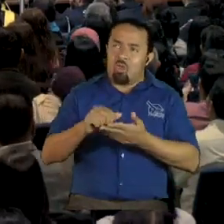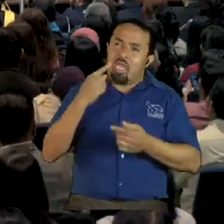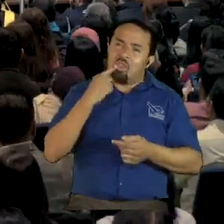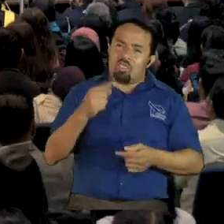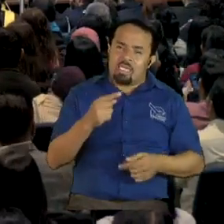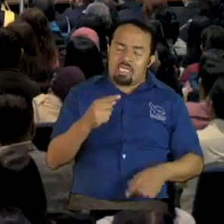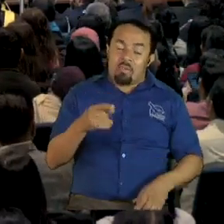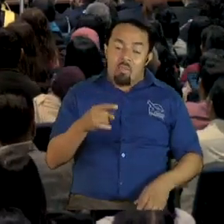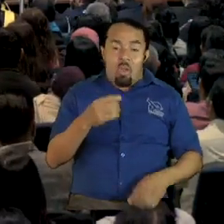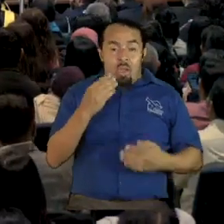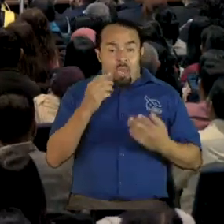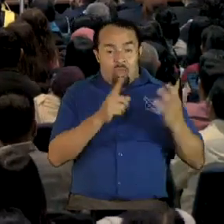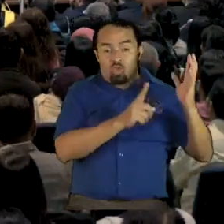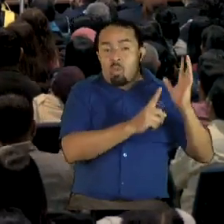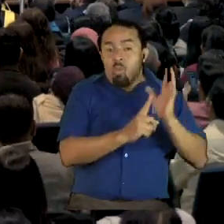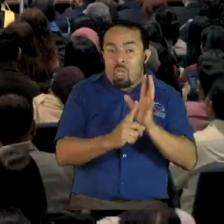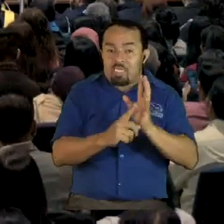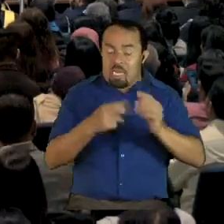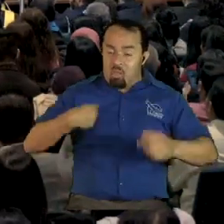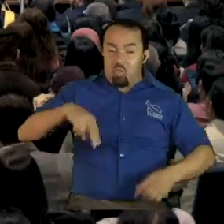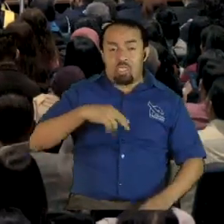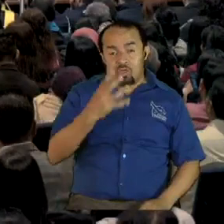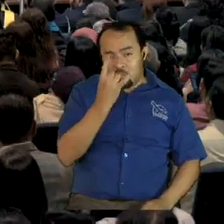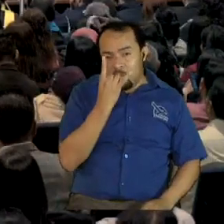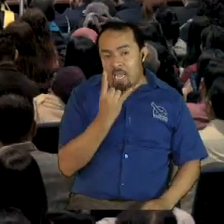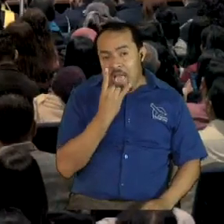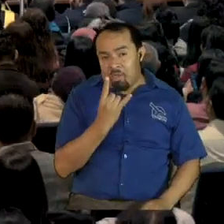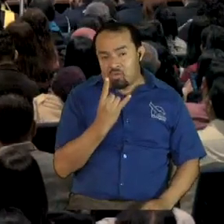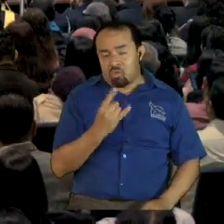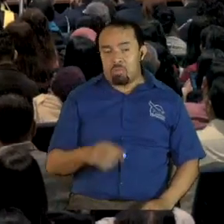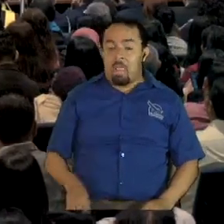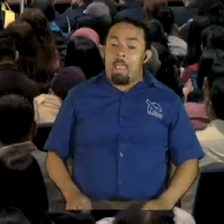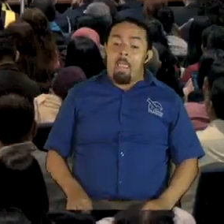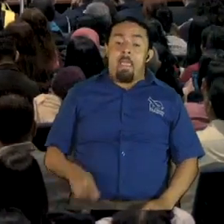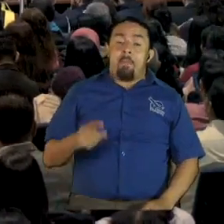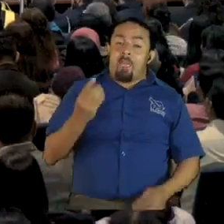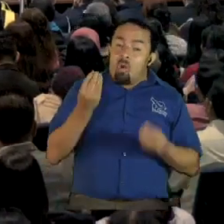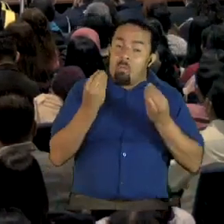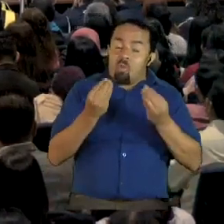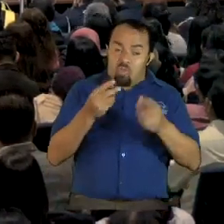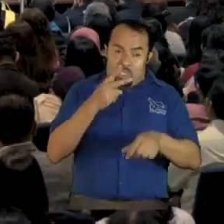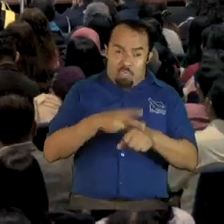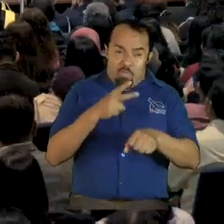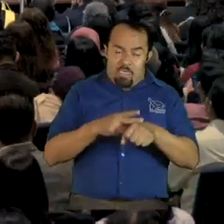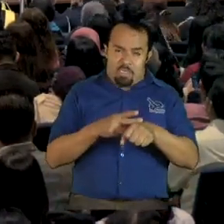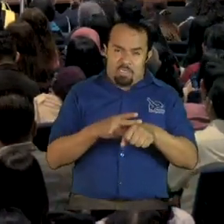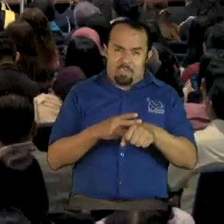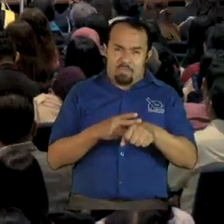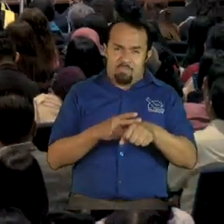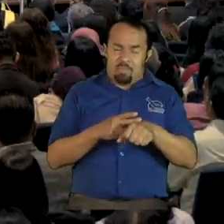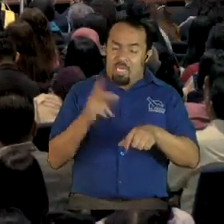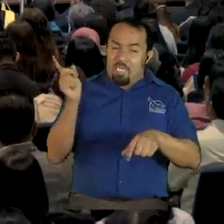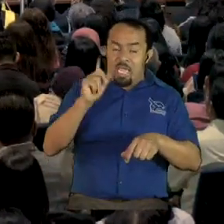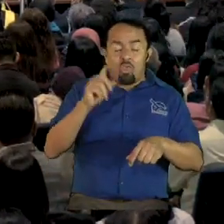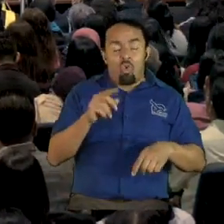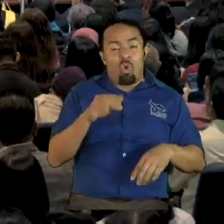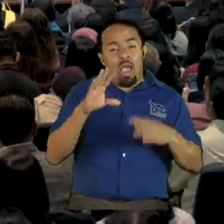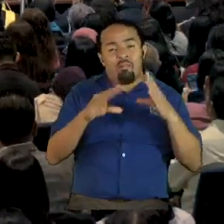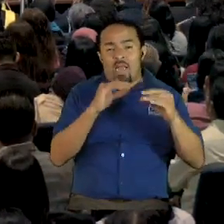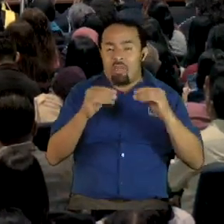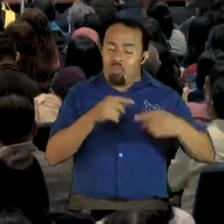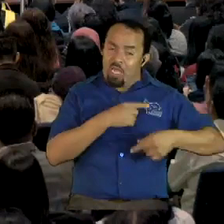pecado, de justicia y de juicio. Pero la mayoría de las veces, ya no hablando del corazón de